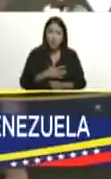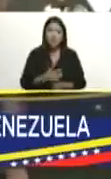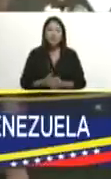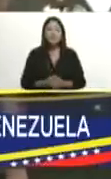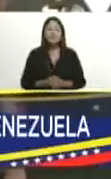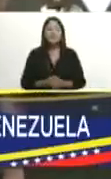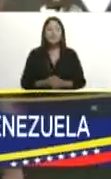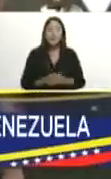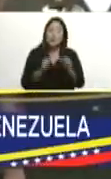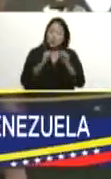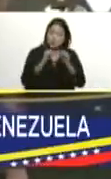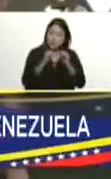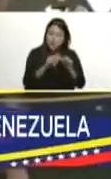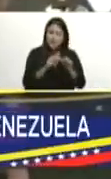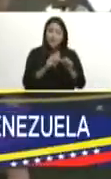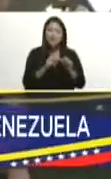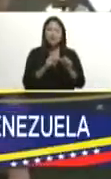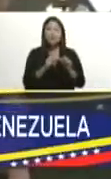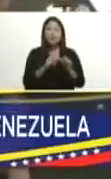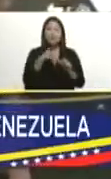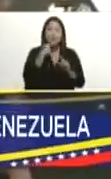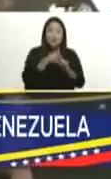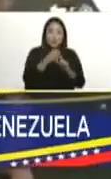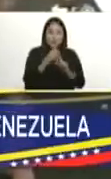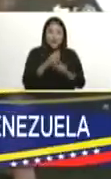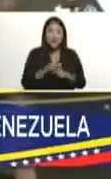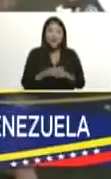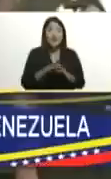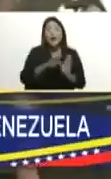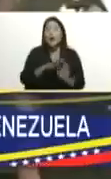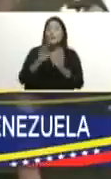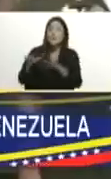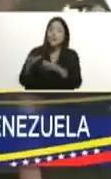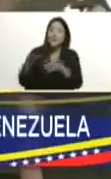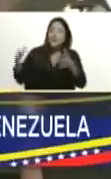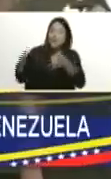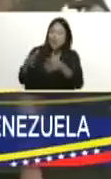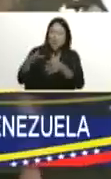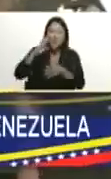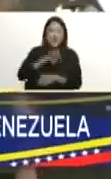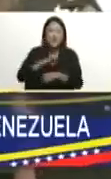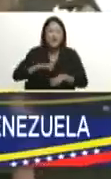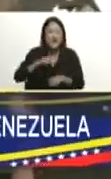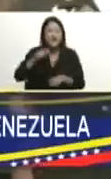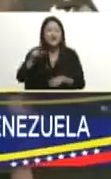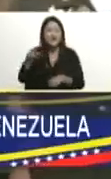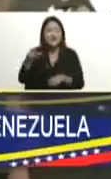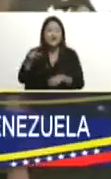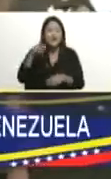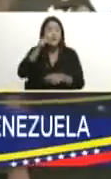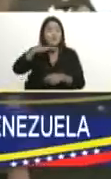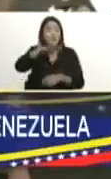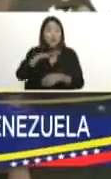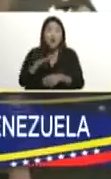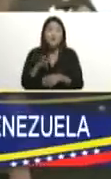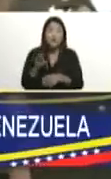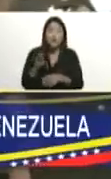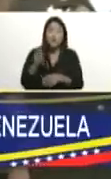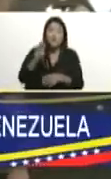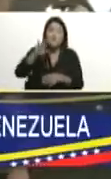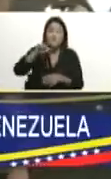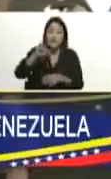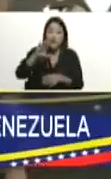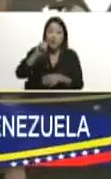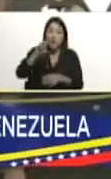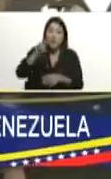de nuevo la hermosa tarea de las Brigadas Comunitarias Militares para la Educación y la Salud, BRICOMILES, a